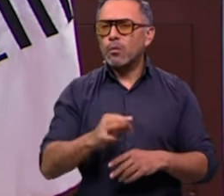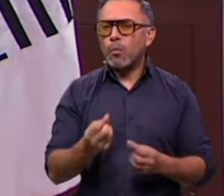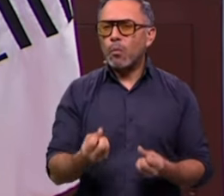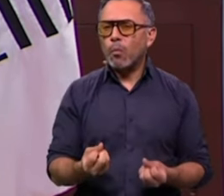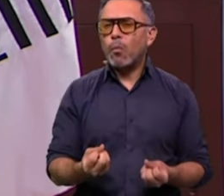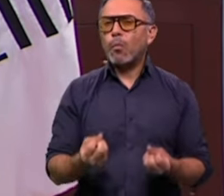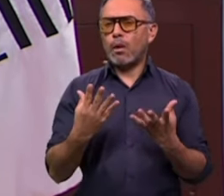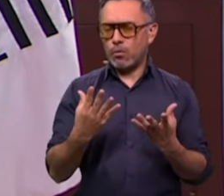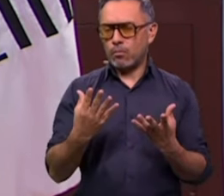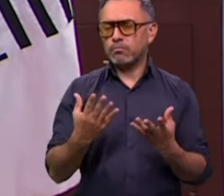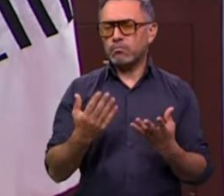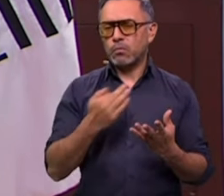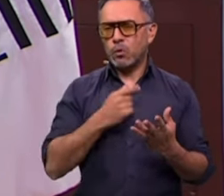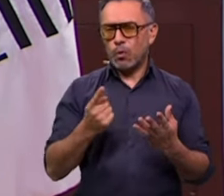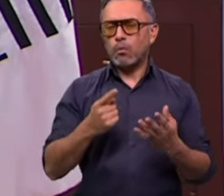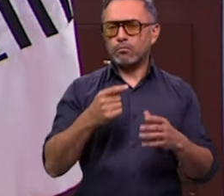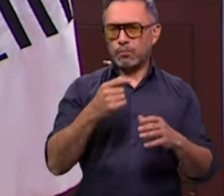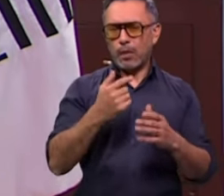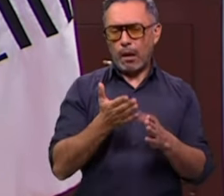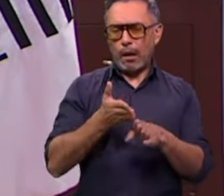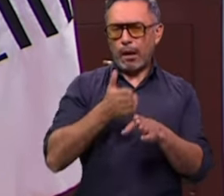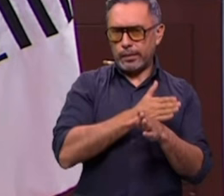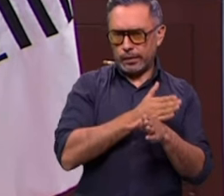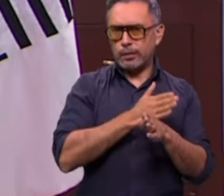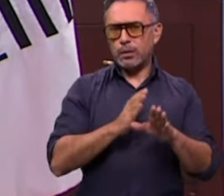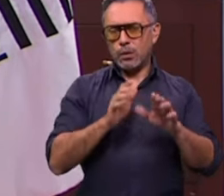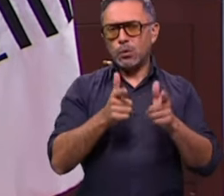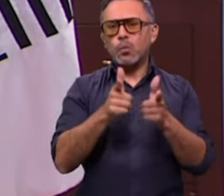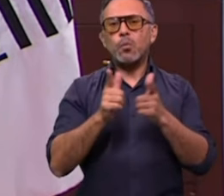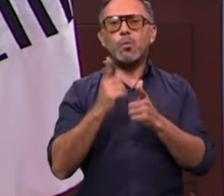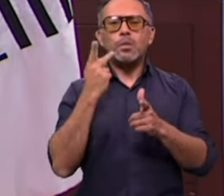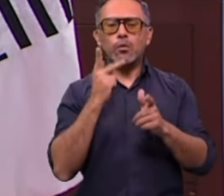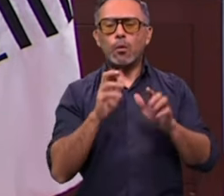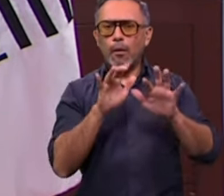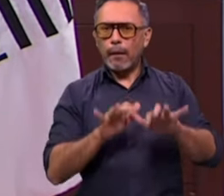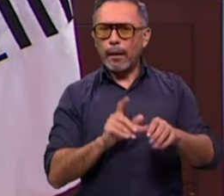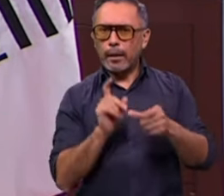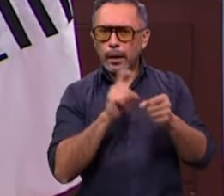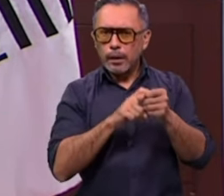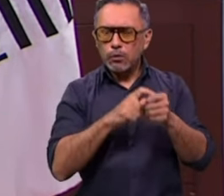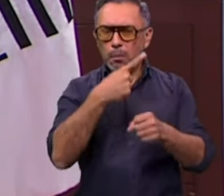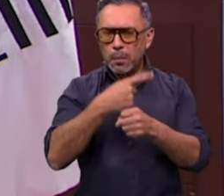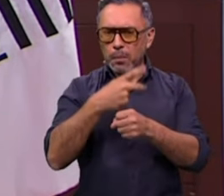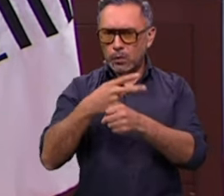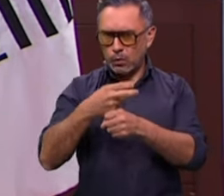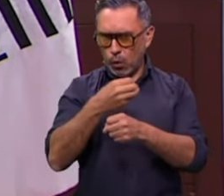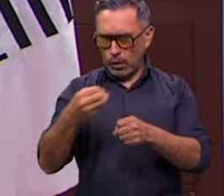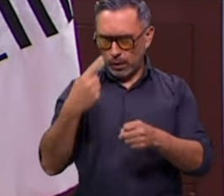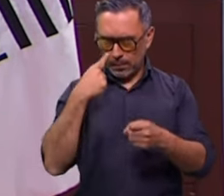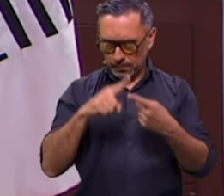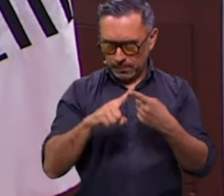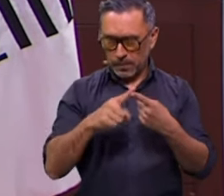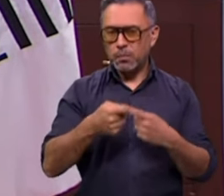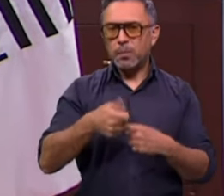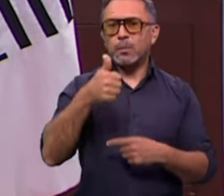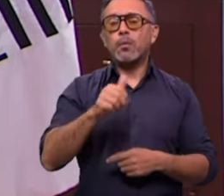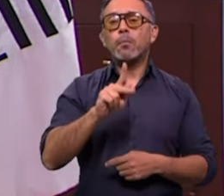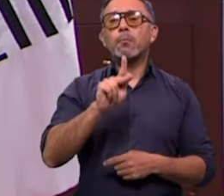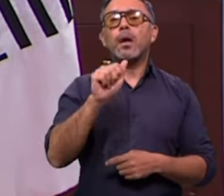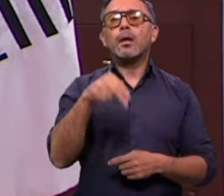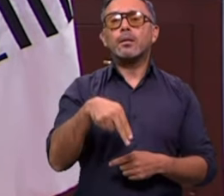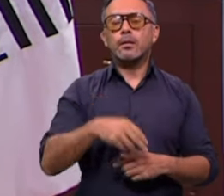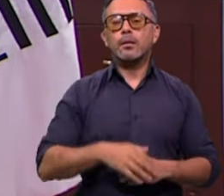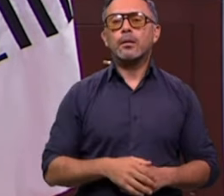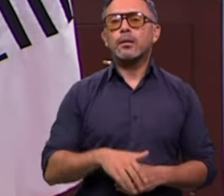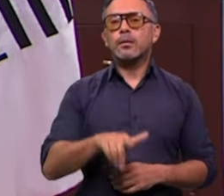presentan conforme al orden del registro de cada fuerza política y son las siguientes. Partido Acción Nacional,